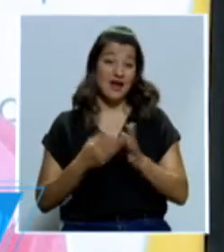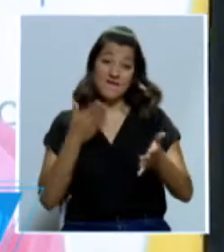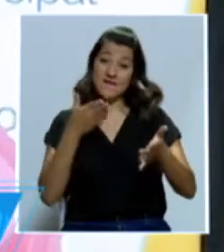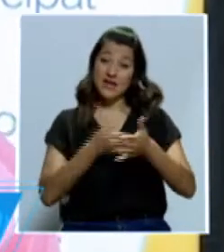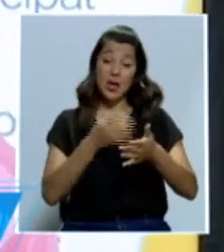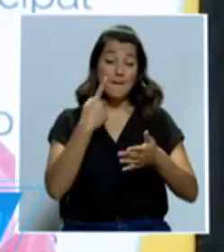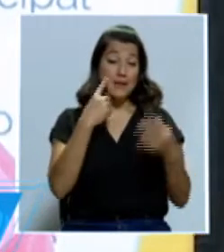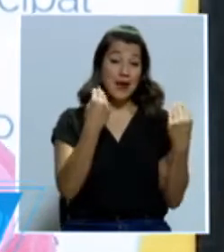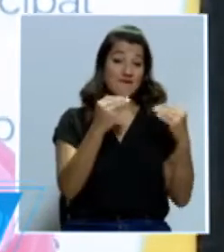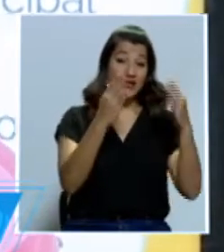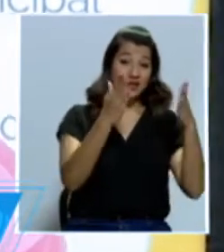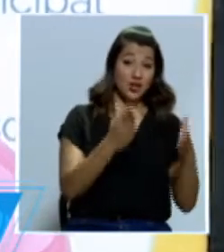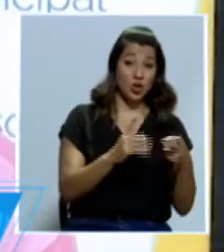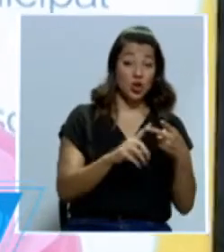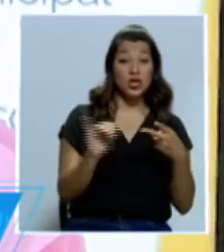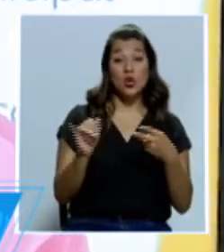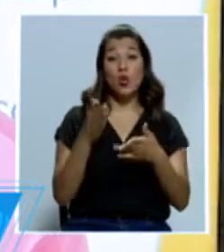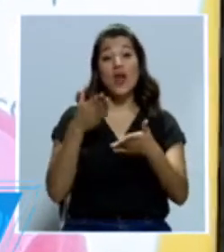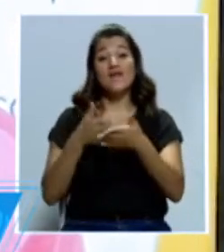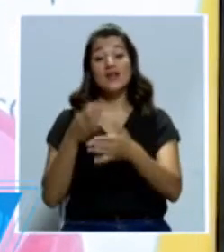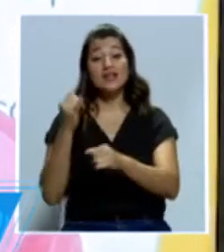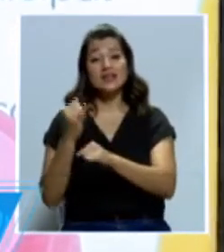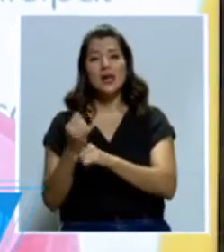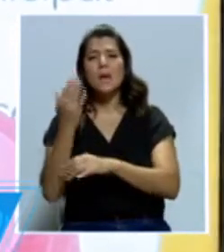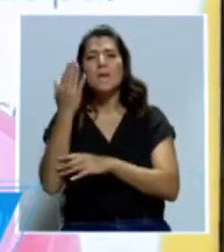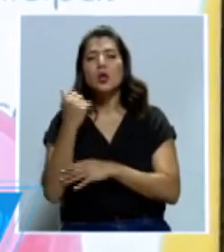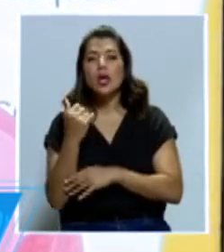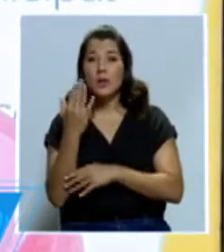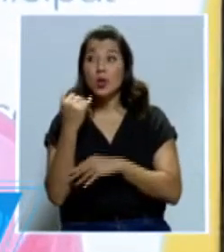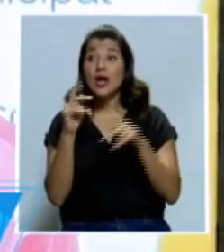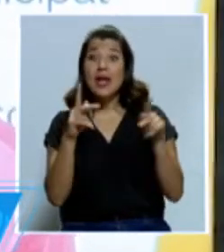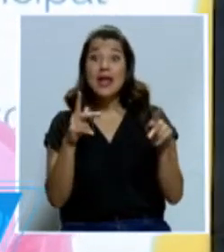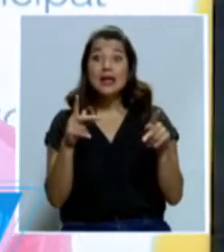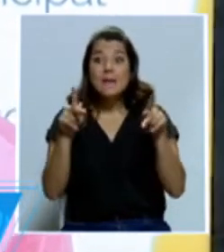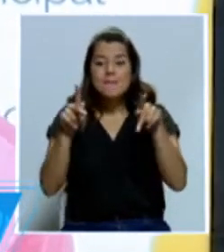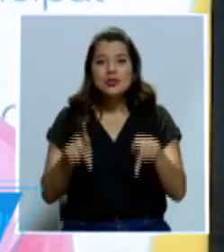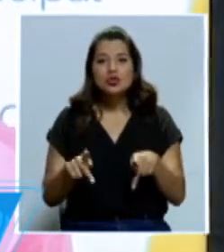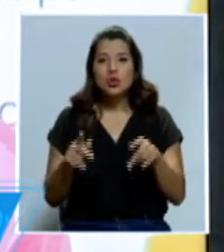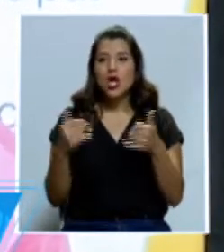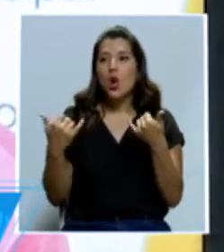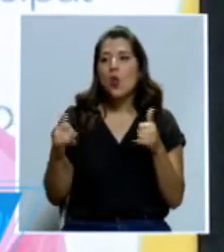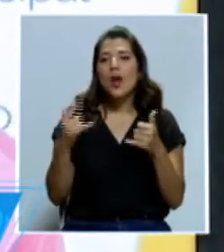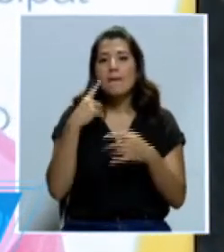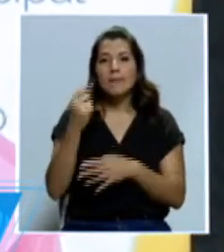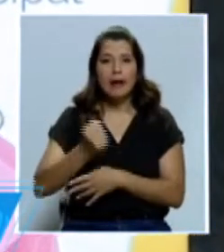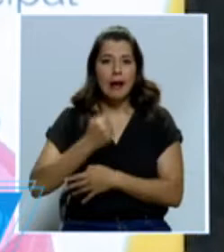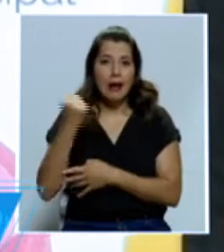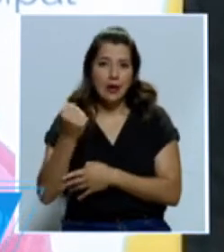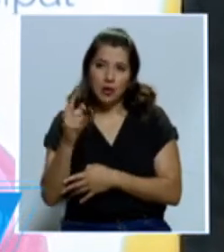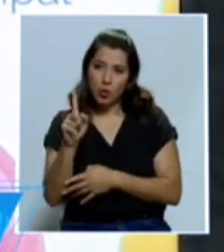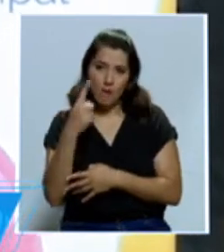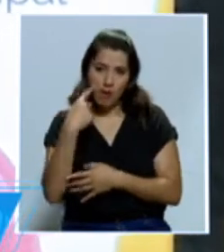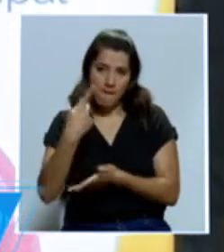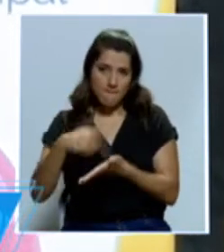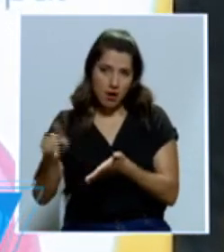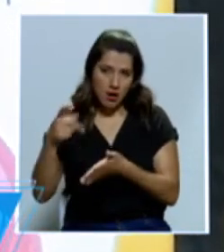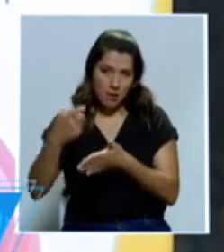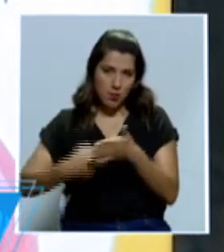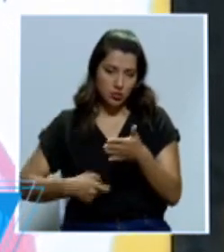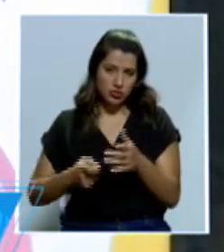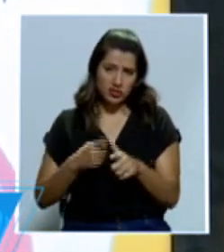la institución, porque realmente la gente juega para pegar, no para pagar, y eso sería algo